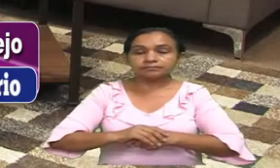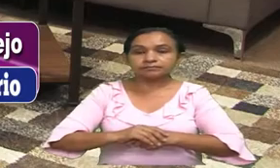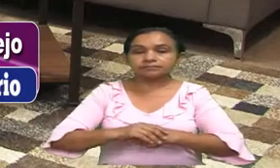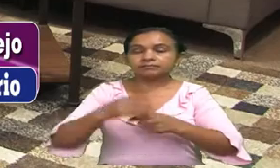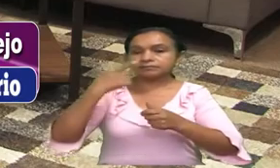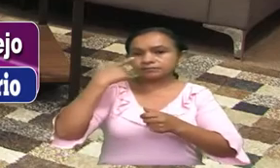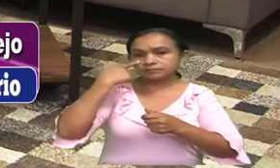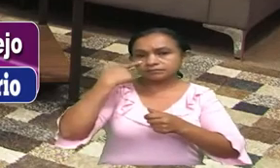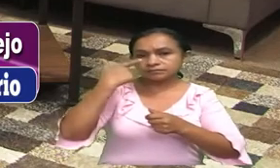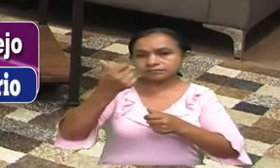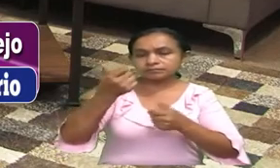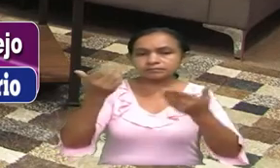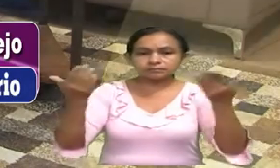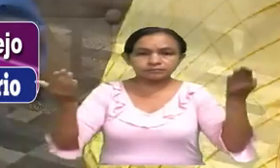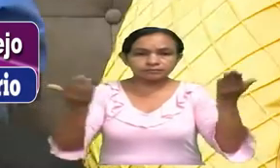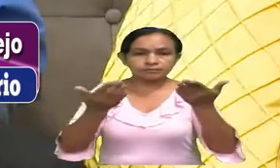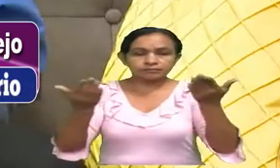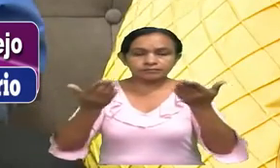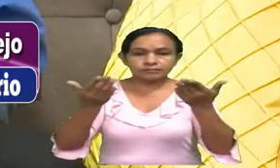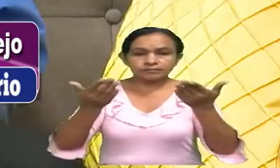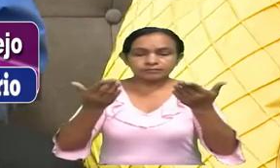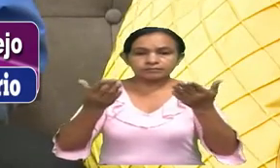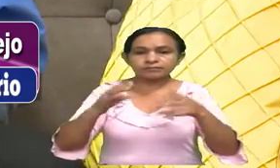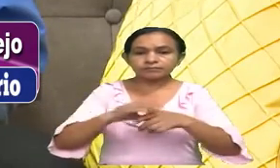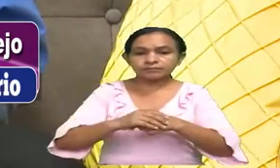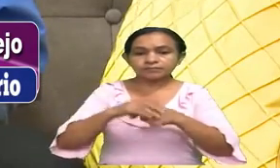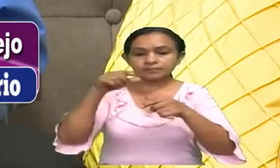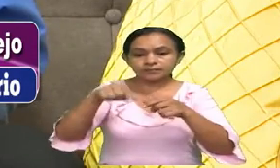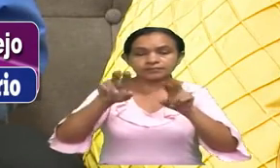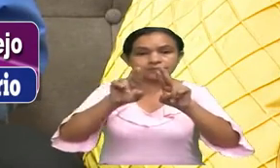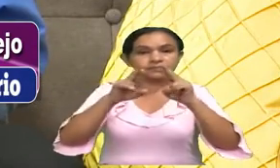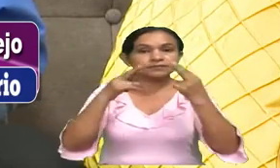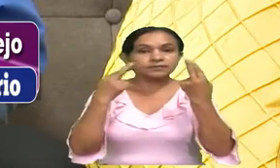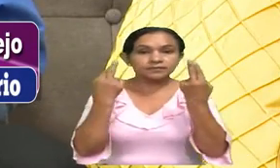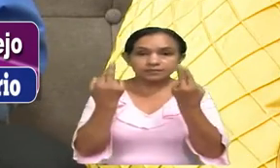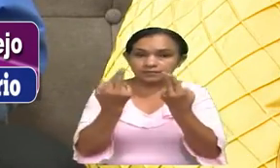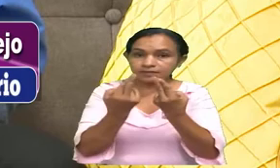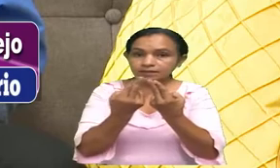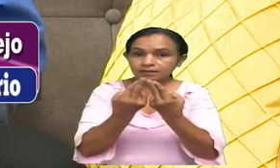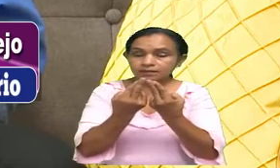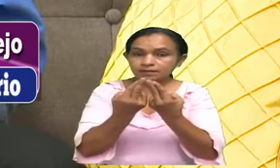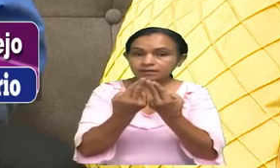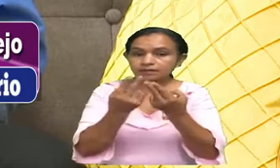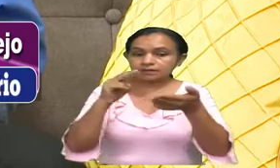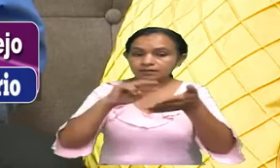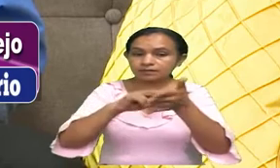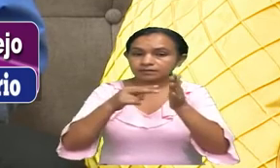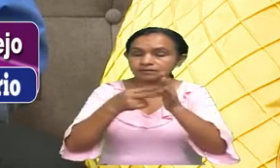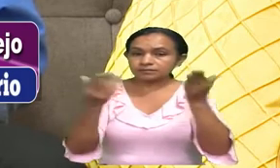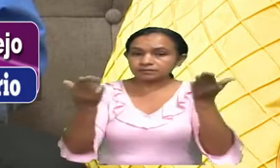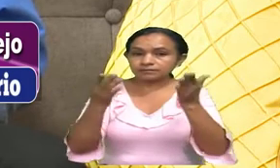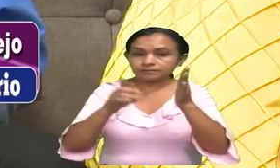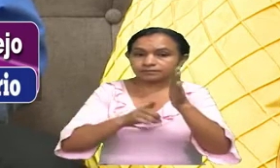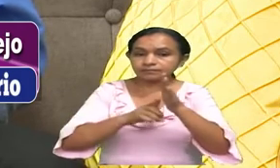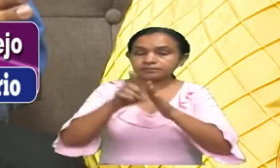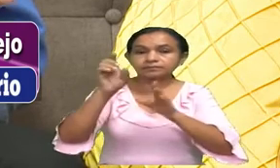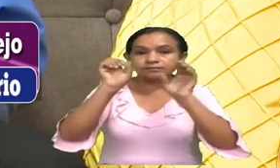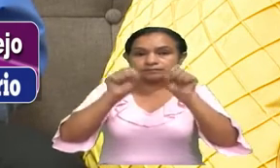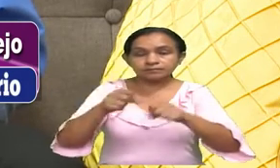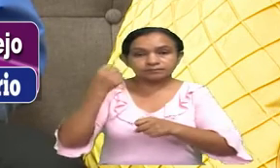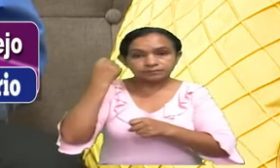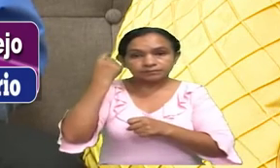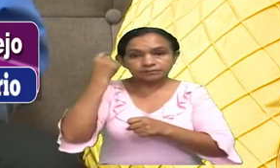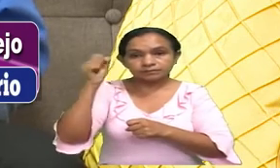Conocer un poquito también de parte de este encuentro, pues en ese sentido, cómo avanza el proceso de entenderse con las